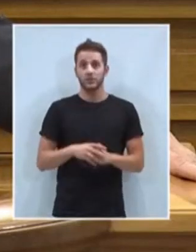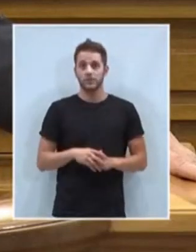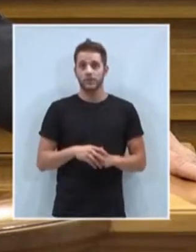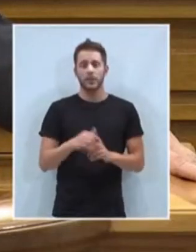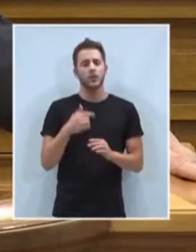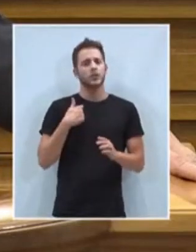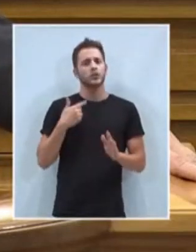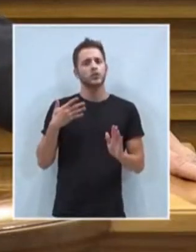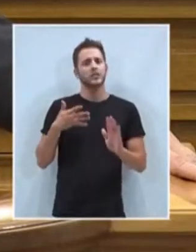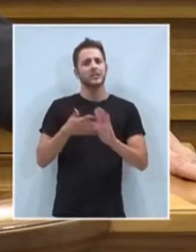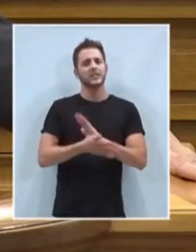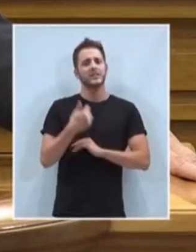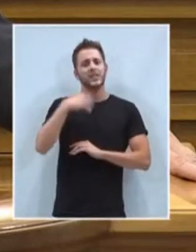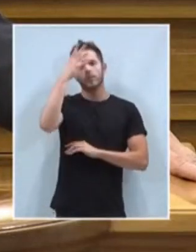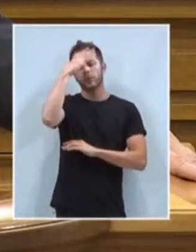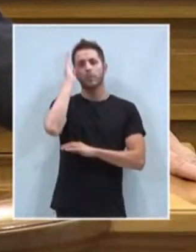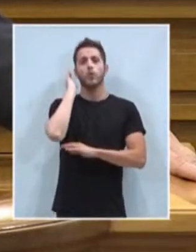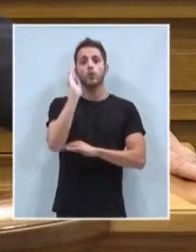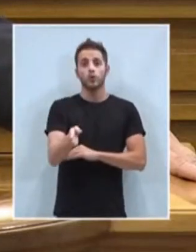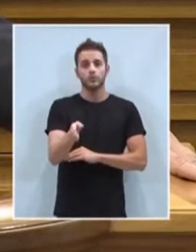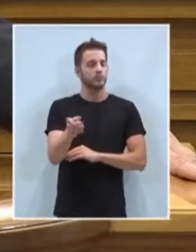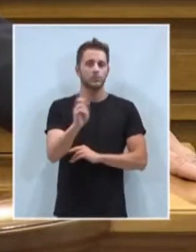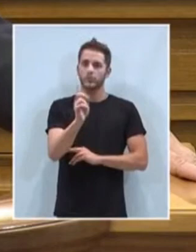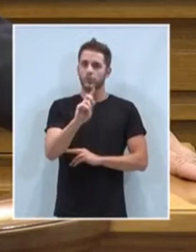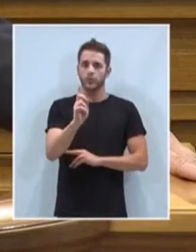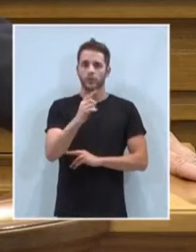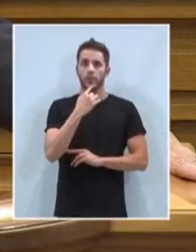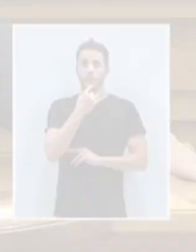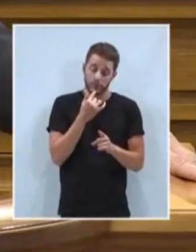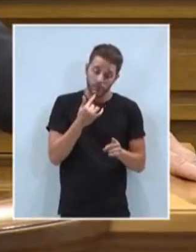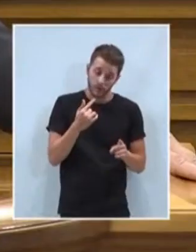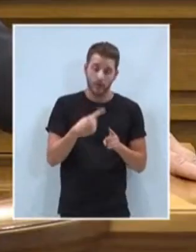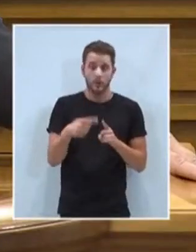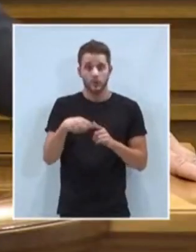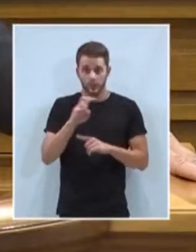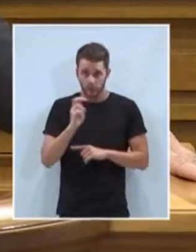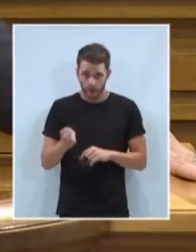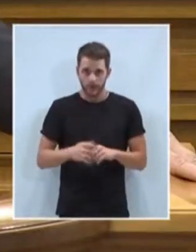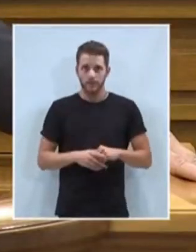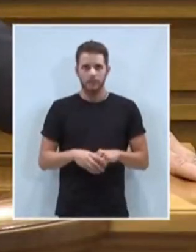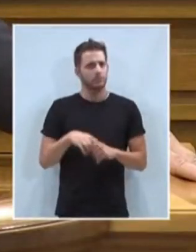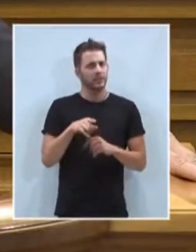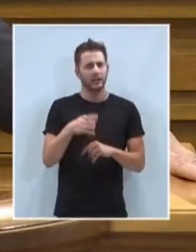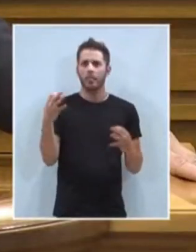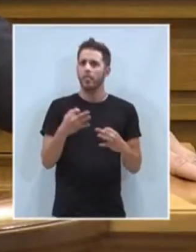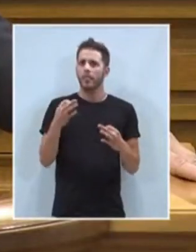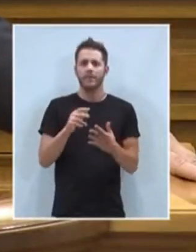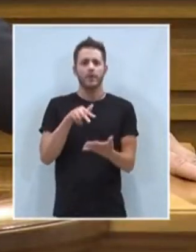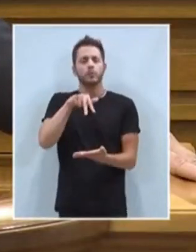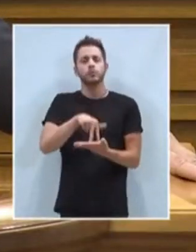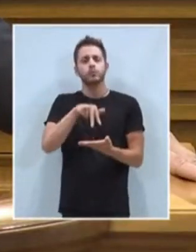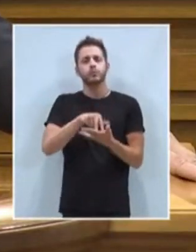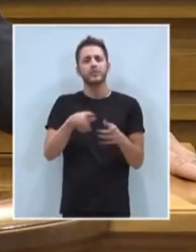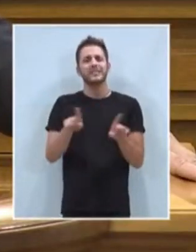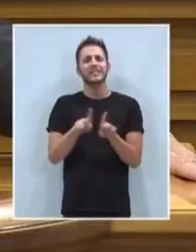estoy condenando De antemano a puigdemont lo que digo es que no puede escaparse más tiene simple y llanamente que comparecer como